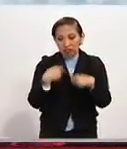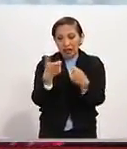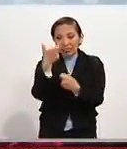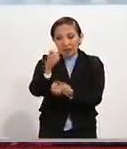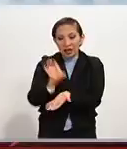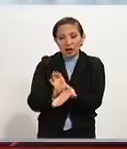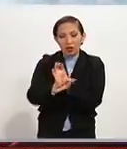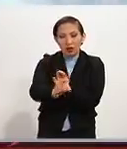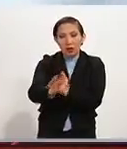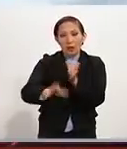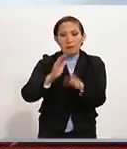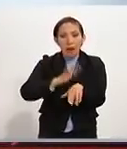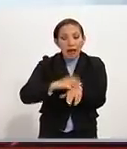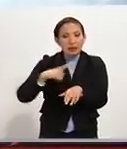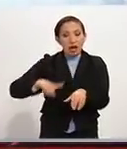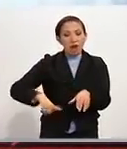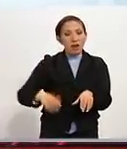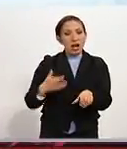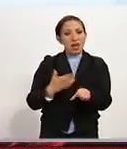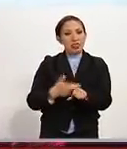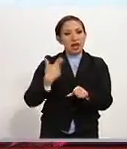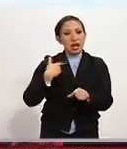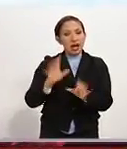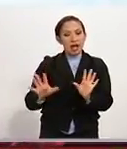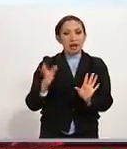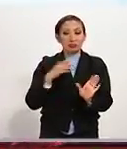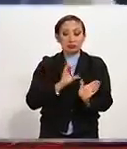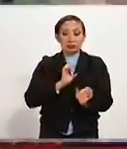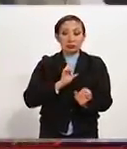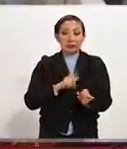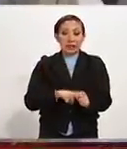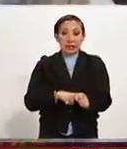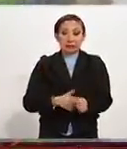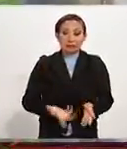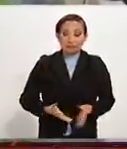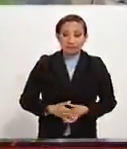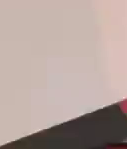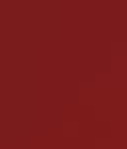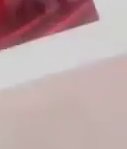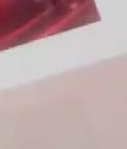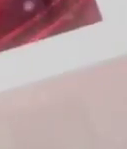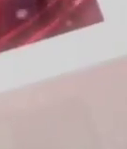recursos extraordinarios y gobernar en estado de excepción.